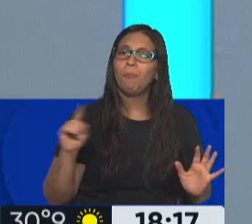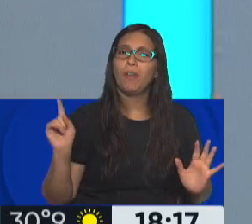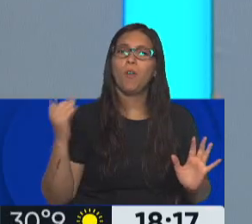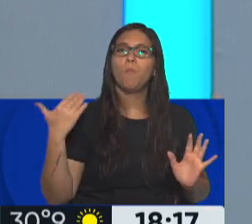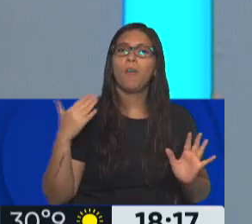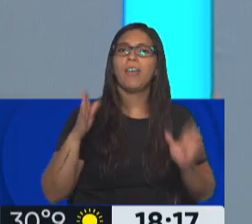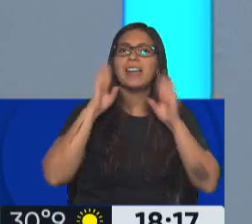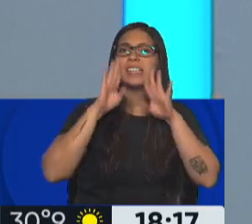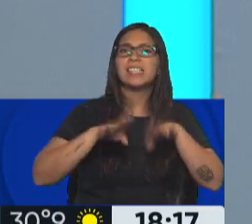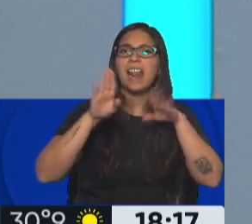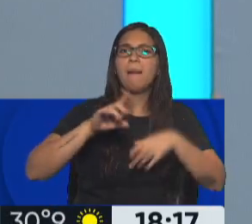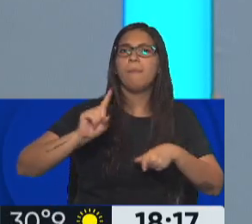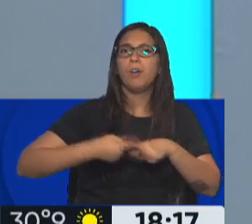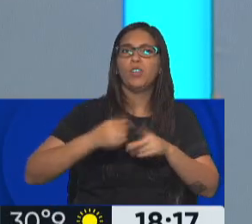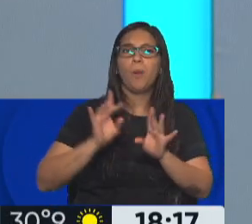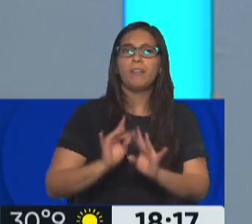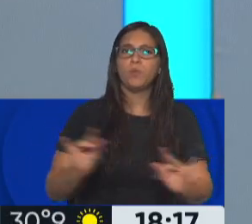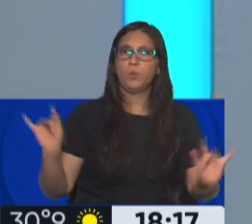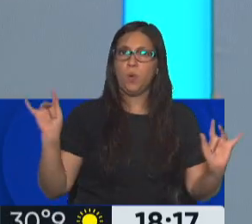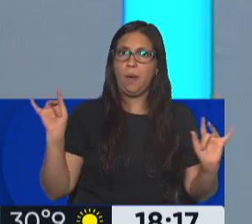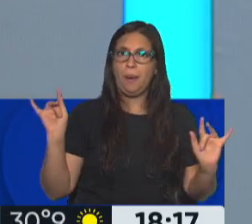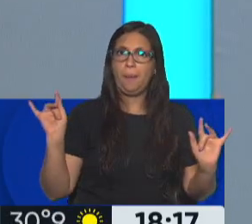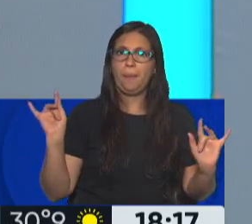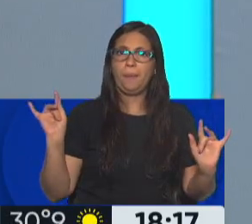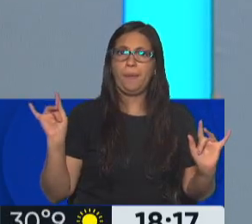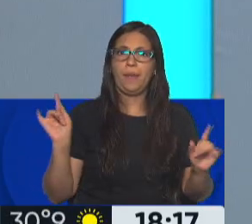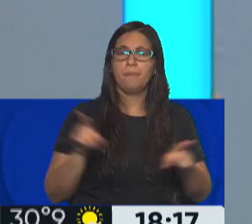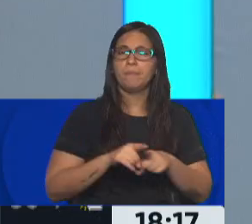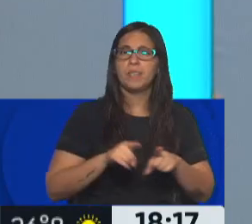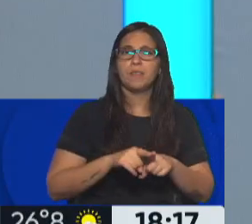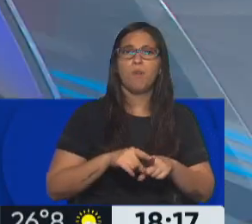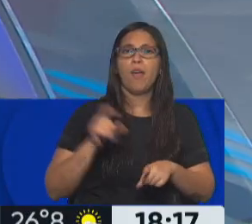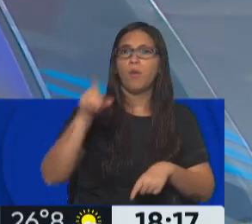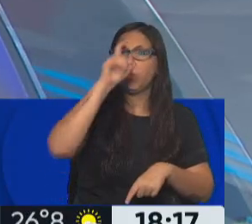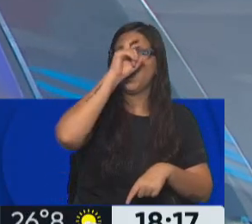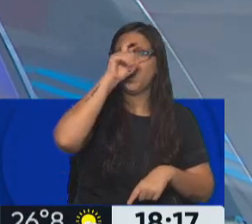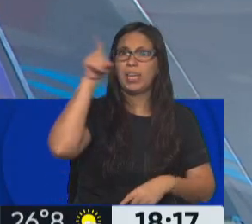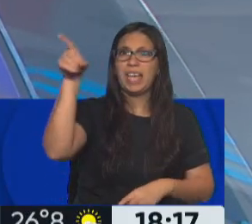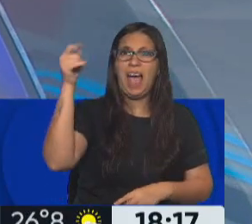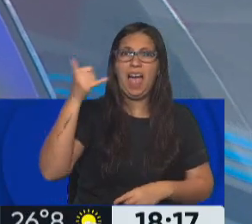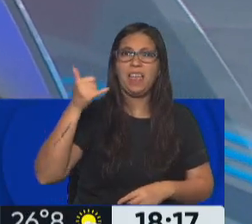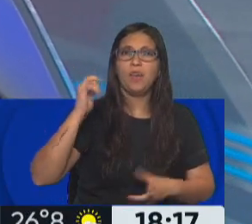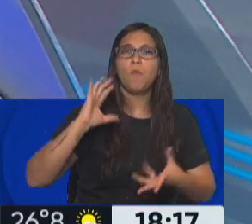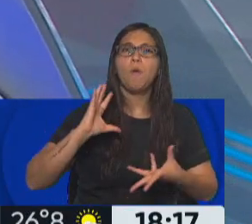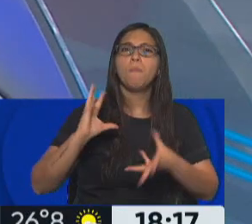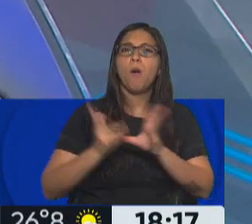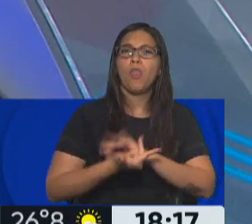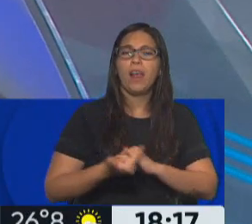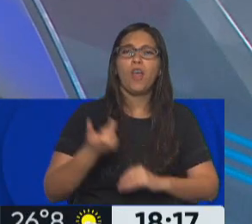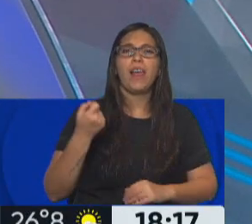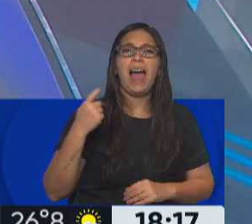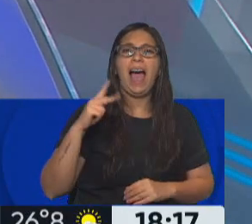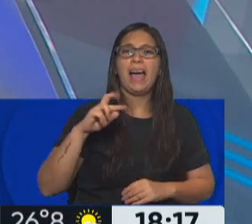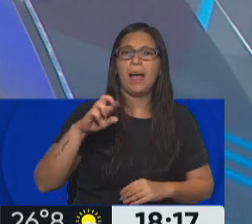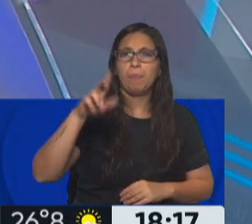Islam político moderado, por decirlo de alguna manera, como lo es el AKP en Turquía, ¿no?, el famoso modelo del AKP,